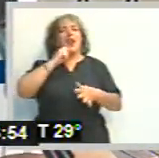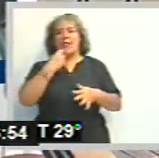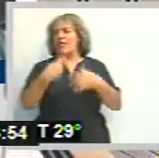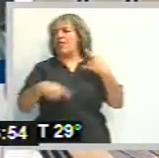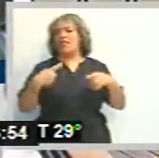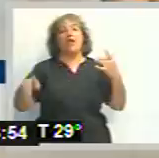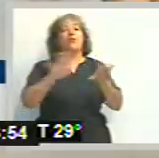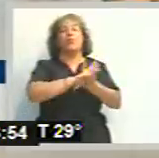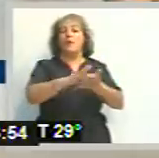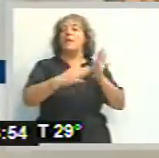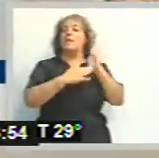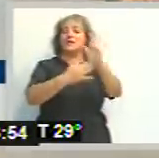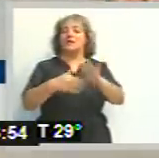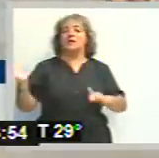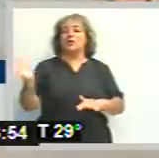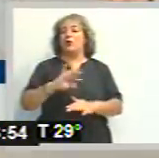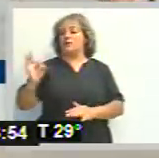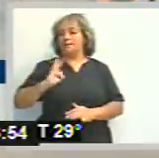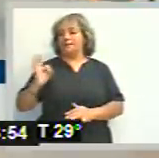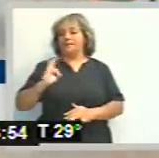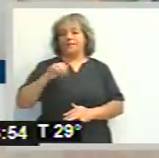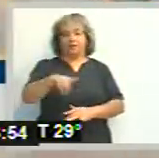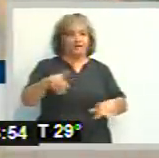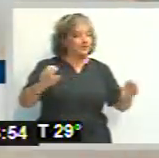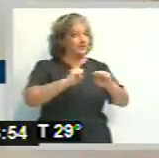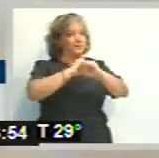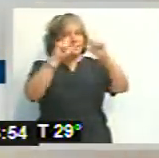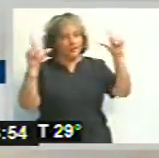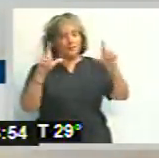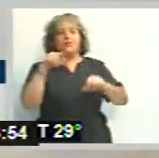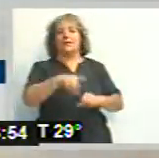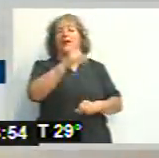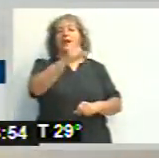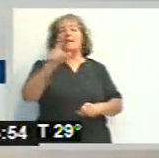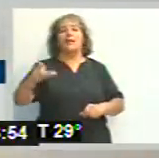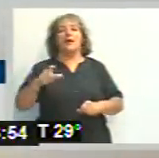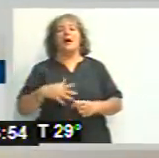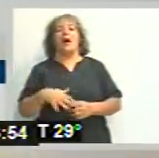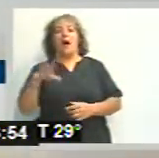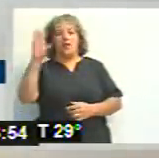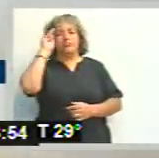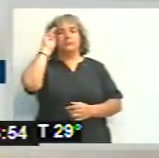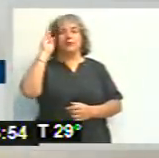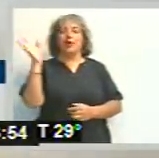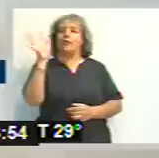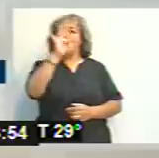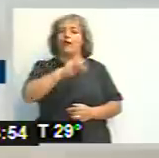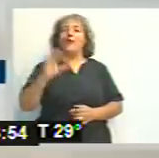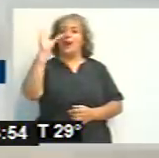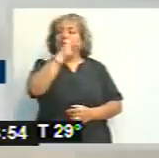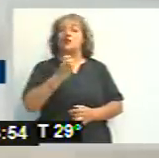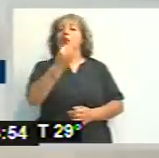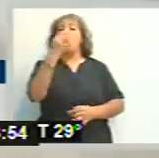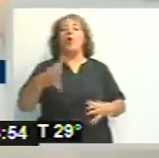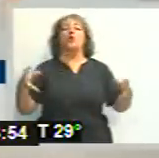diversos y nuevos que van presentando año a año, que hacen a la sorpresa que el público se lleva noche a noche, ¿no? ¿Cuántas